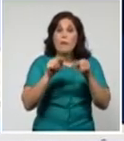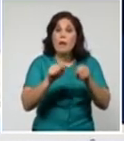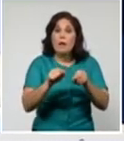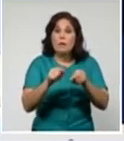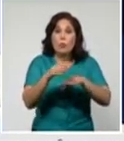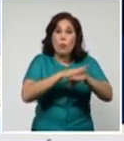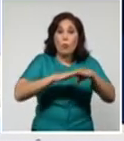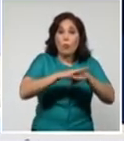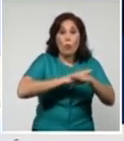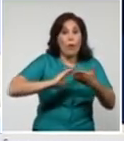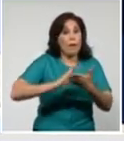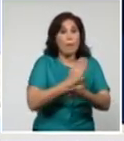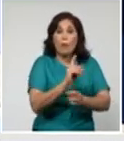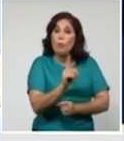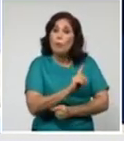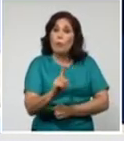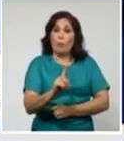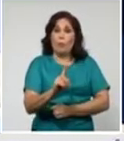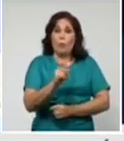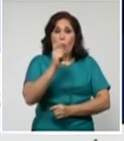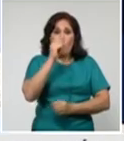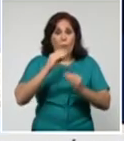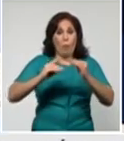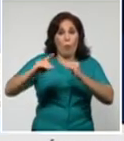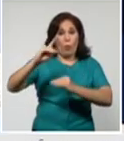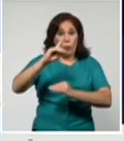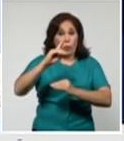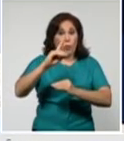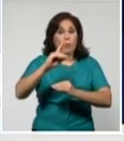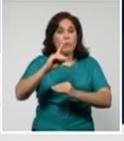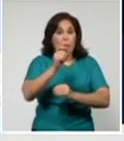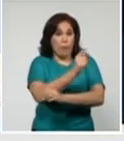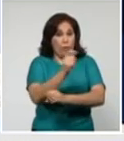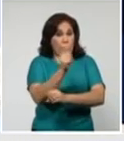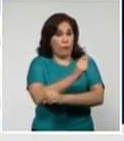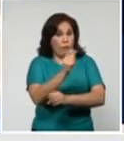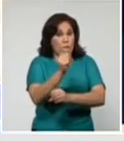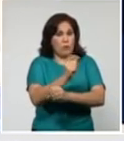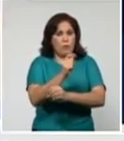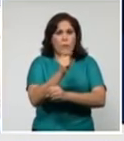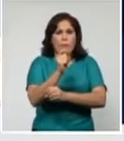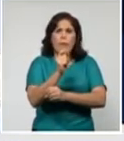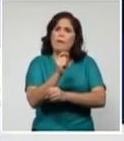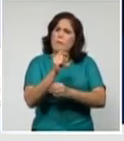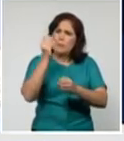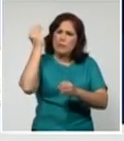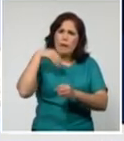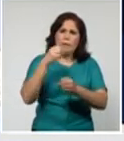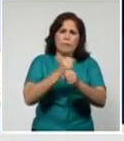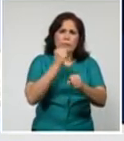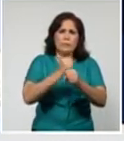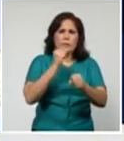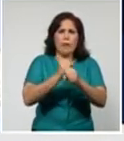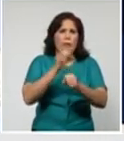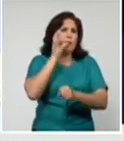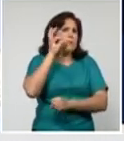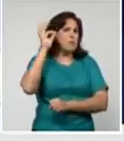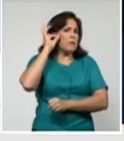Ayer me decía el profesor José Pérez, conocido de muchas personas por su trabajo en el SIDA y otras cosas